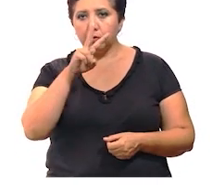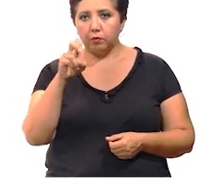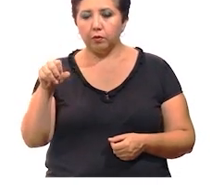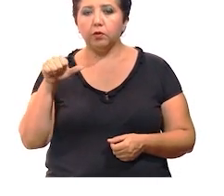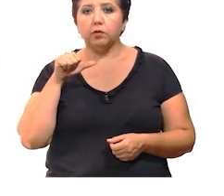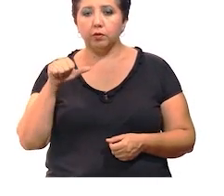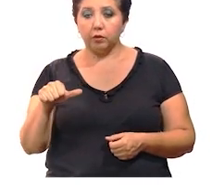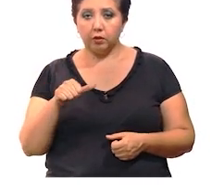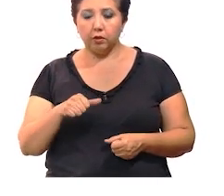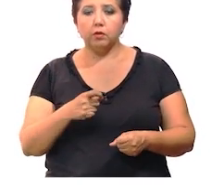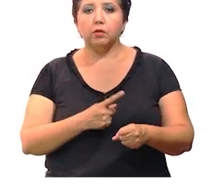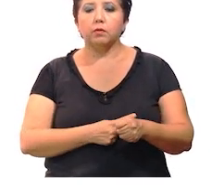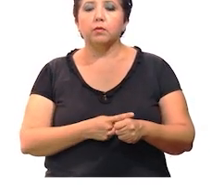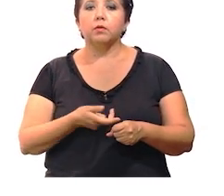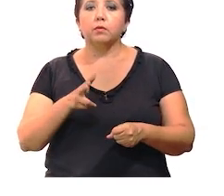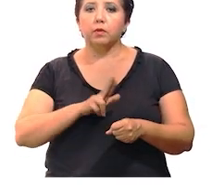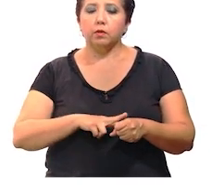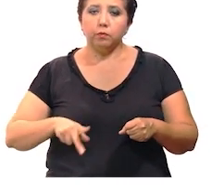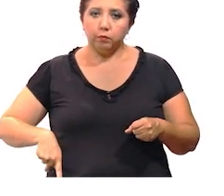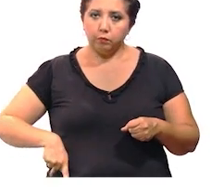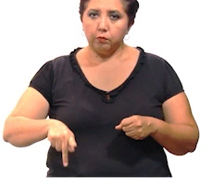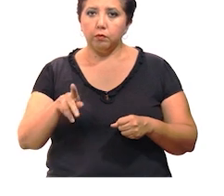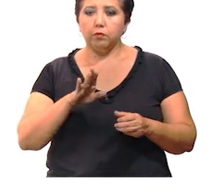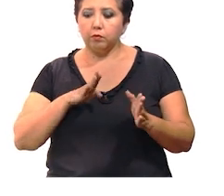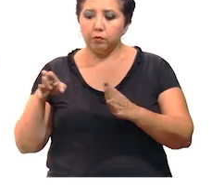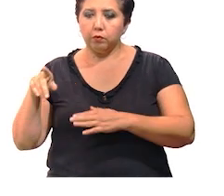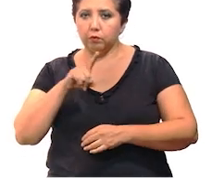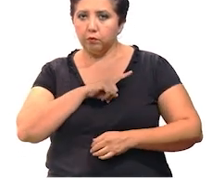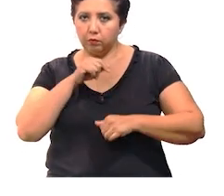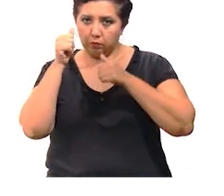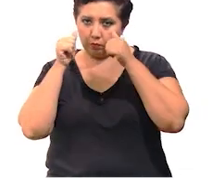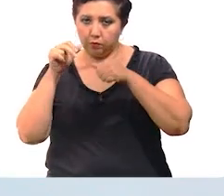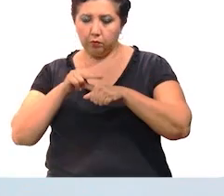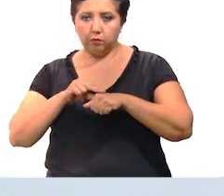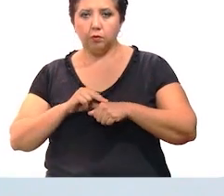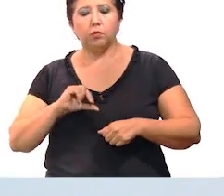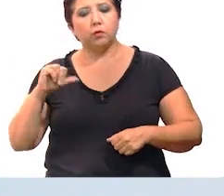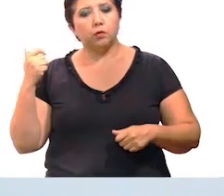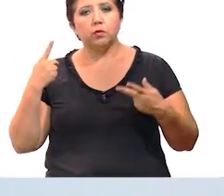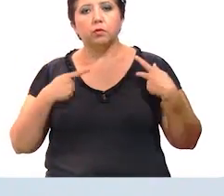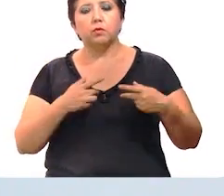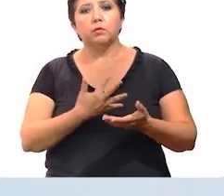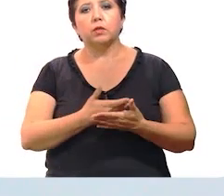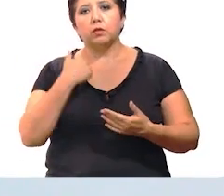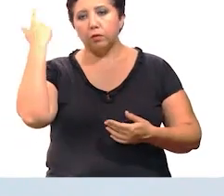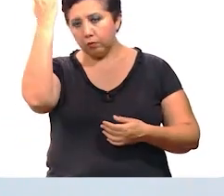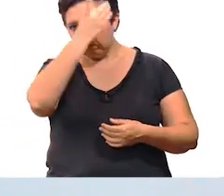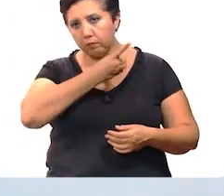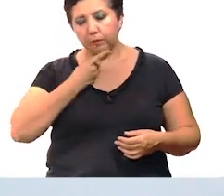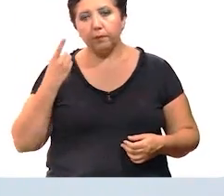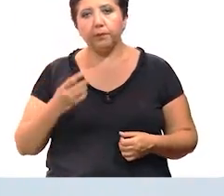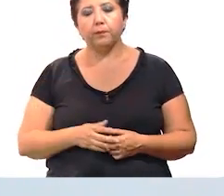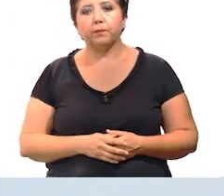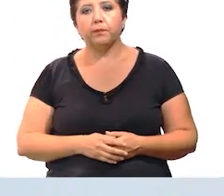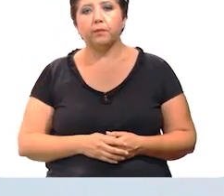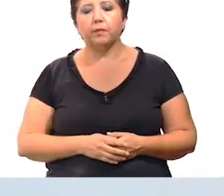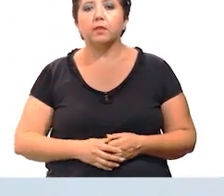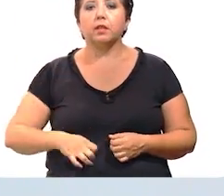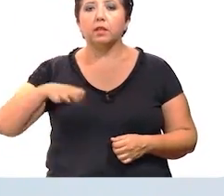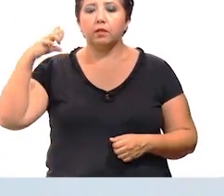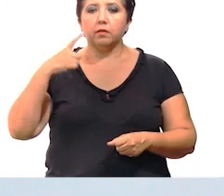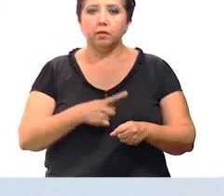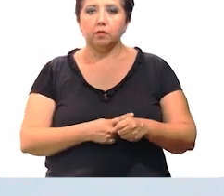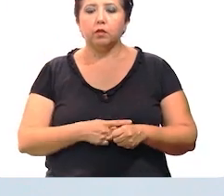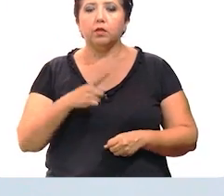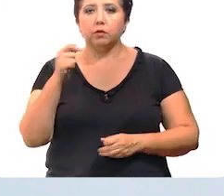216 de los casos positivos están en hospitales públicos y en aislamiento total. Hay otros pacientes a la espera de diagnóstico. El